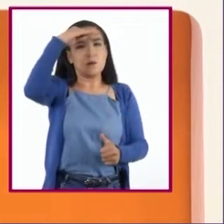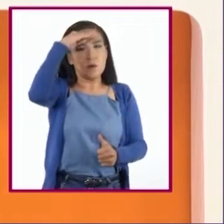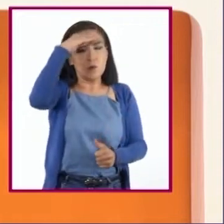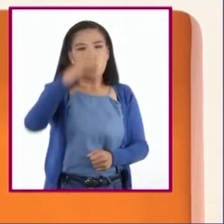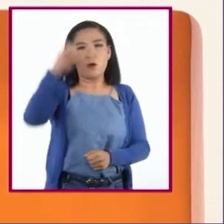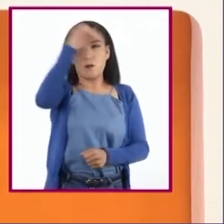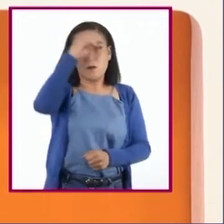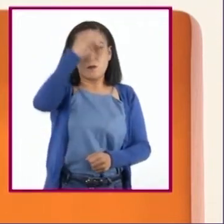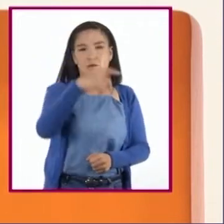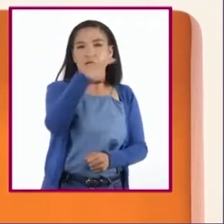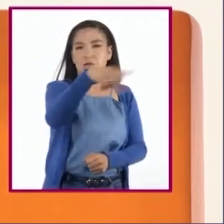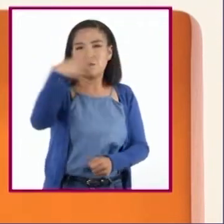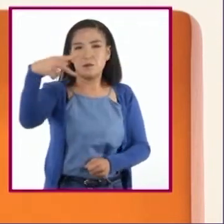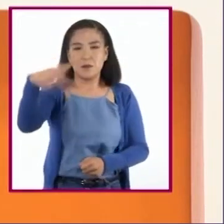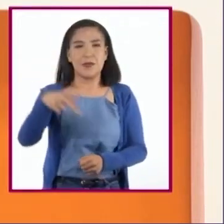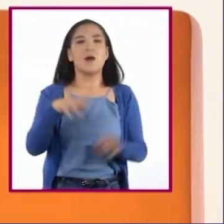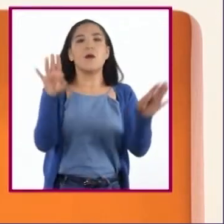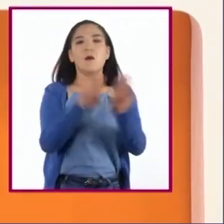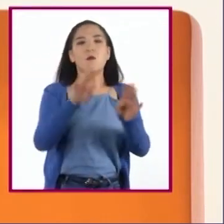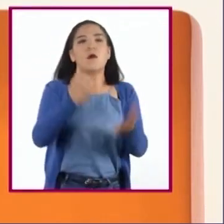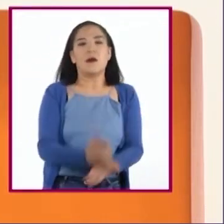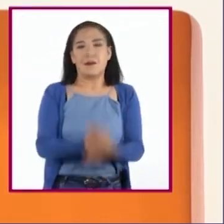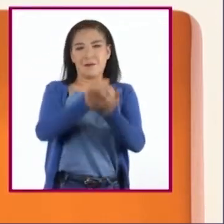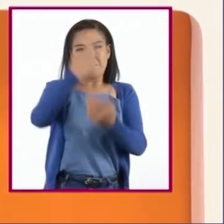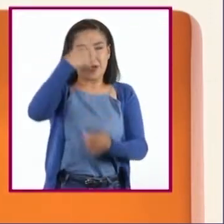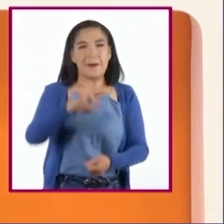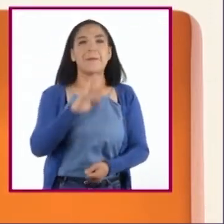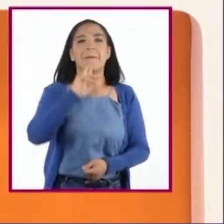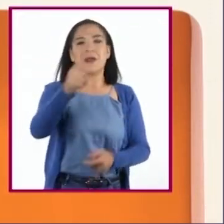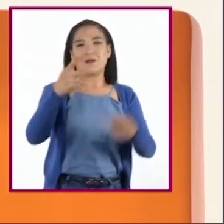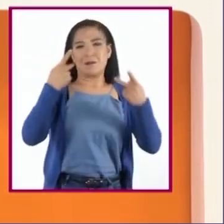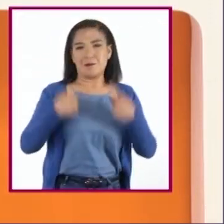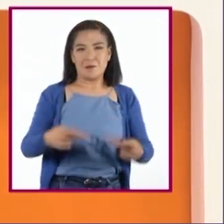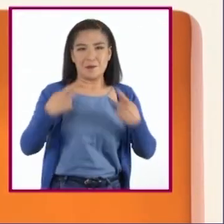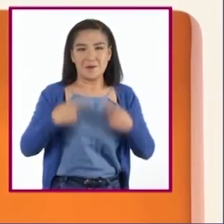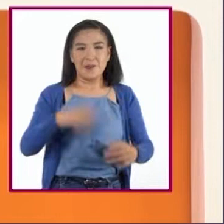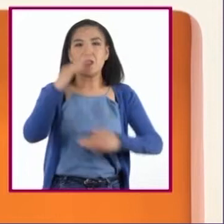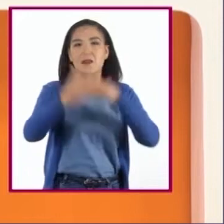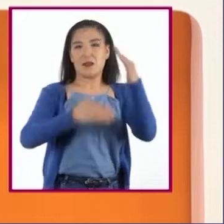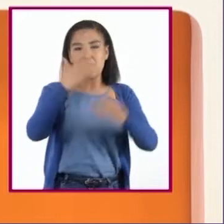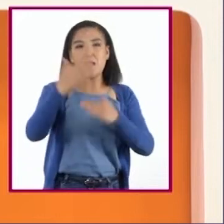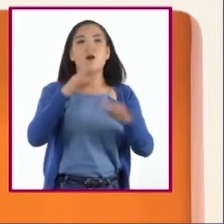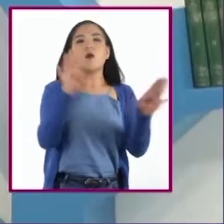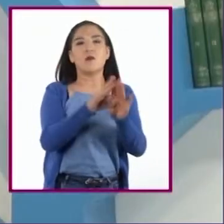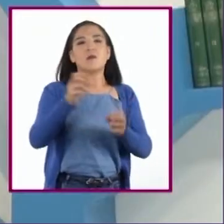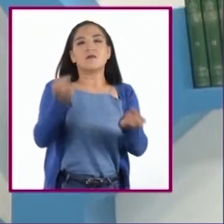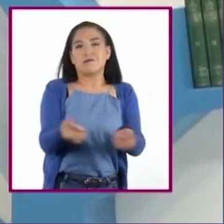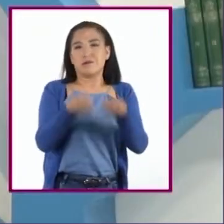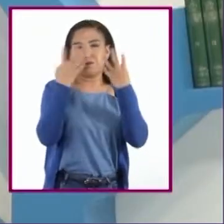opiniones propias que les ayuden a ser mejores personas y tener autonomía.